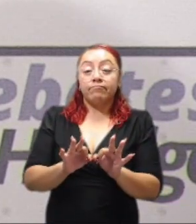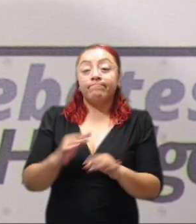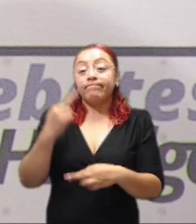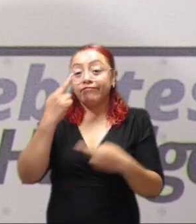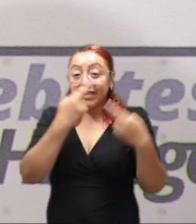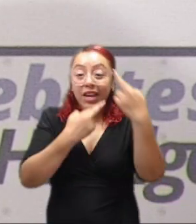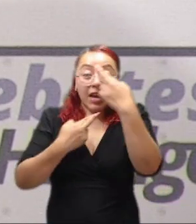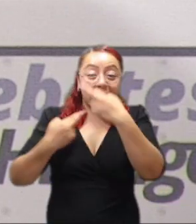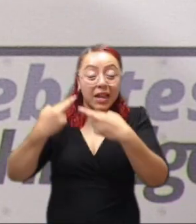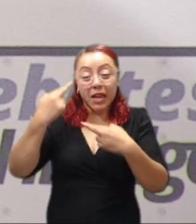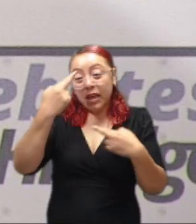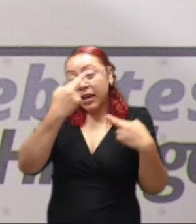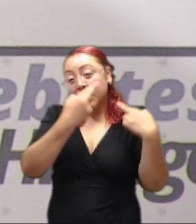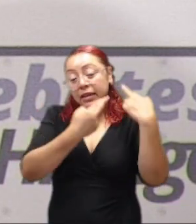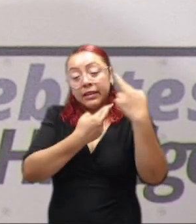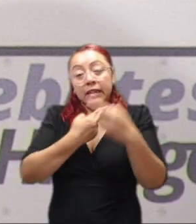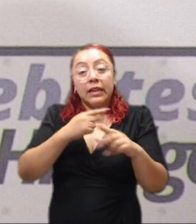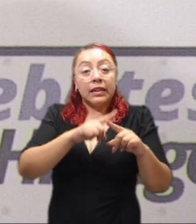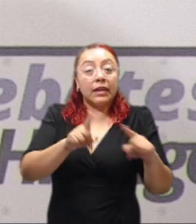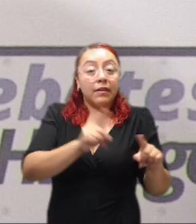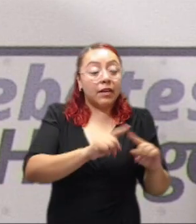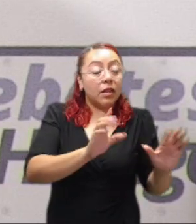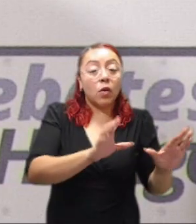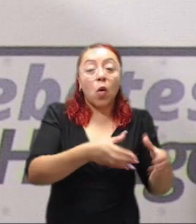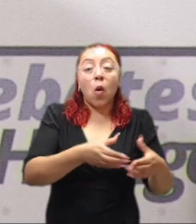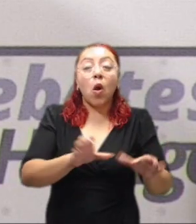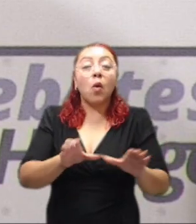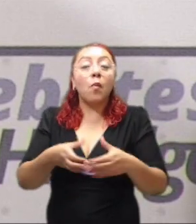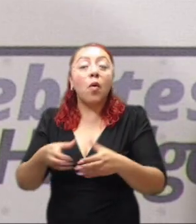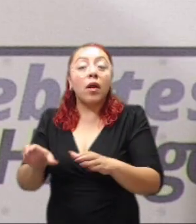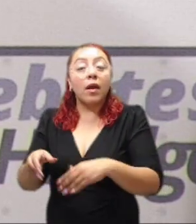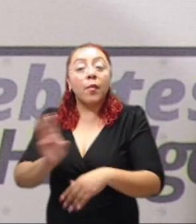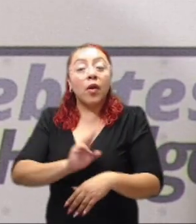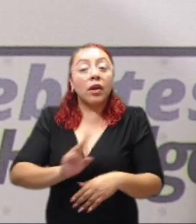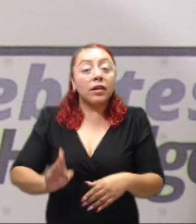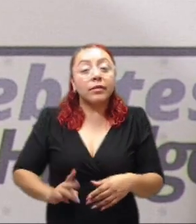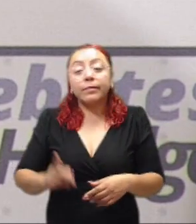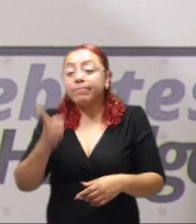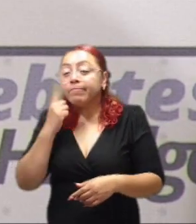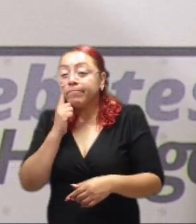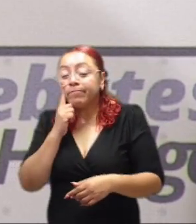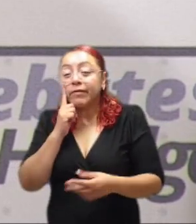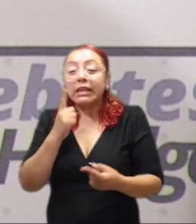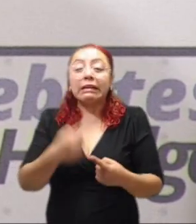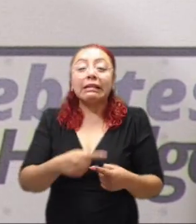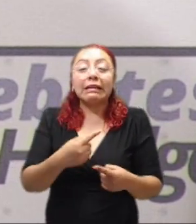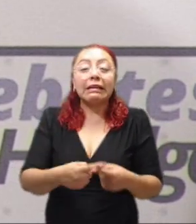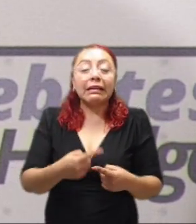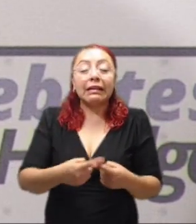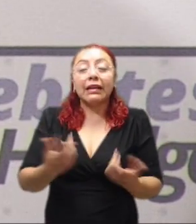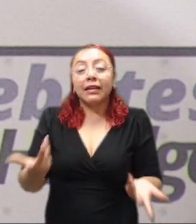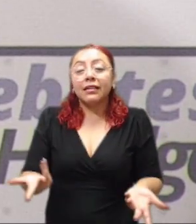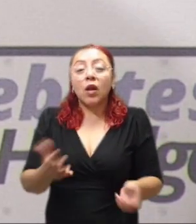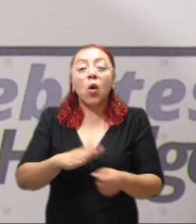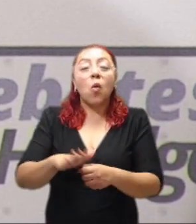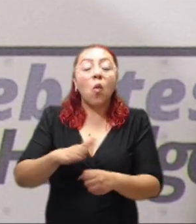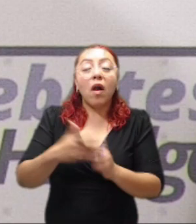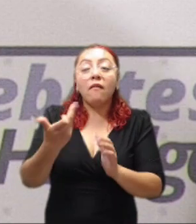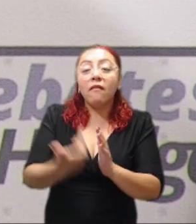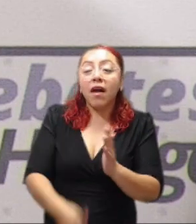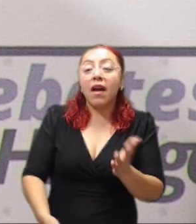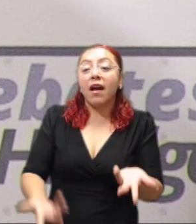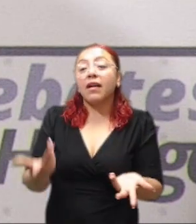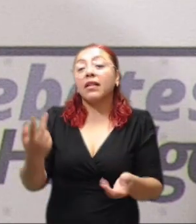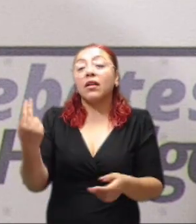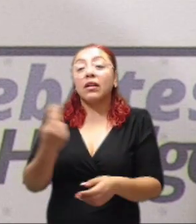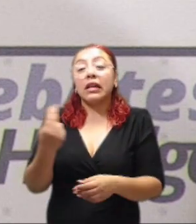toda las comunidades de paso yuca dónde hace más falta Quién no tiene acceso a los servicios públicos y ahí vamos a